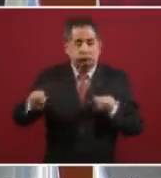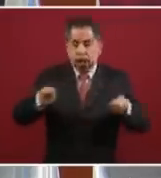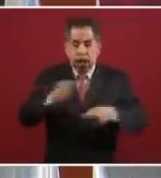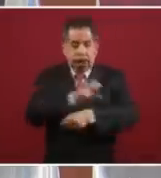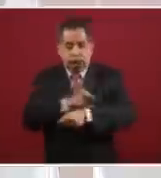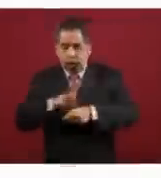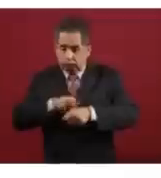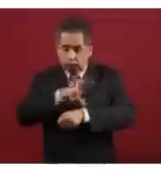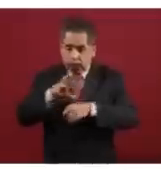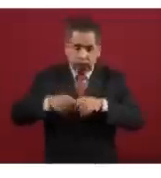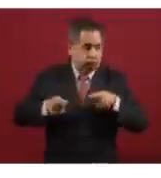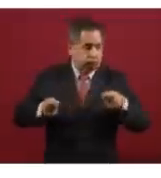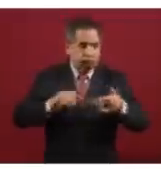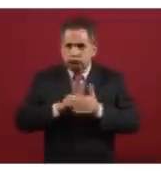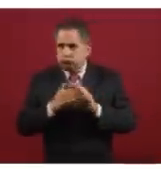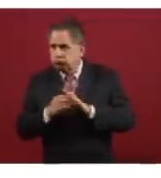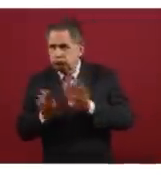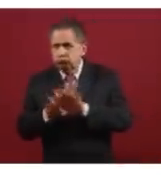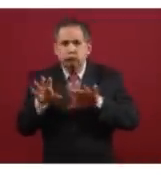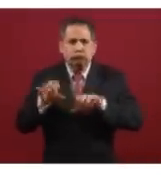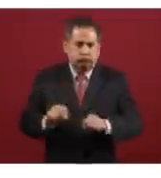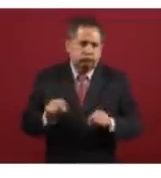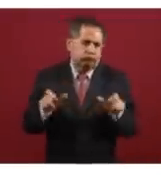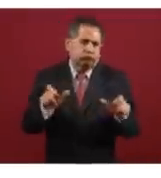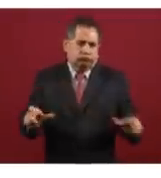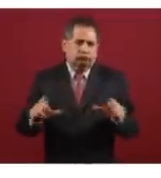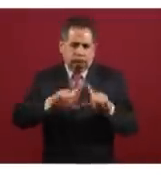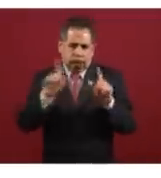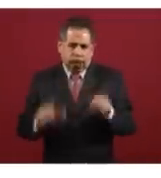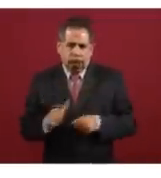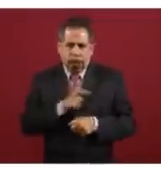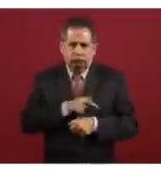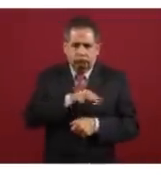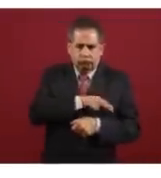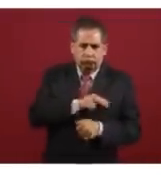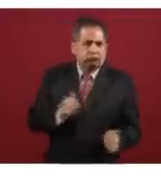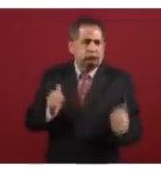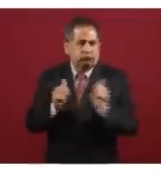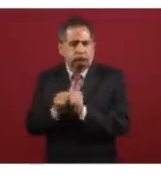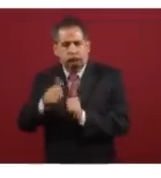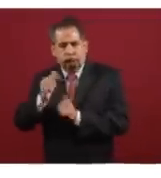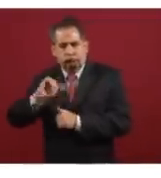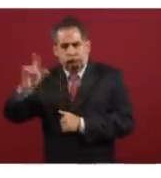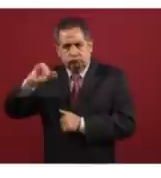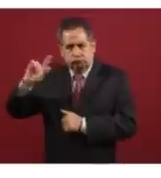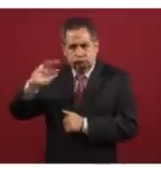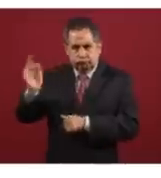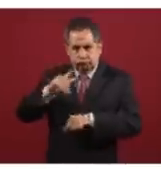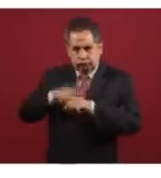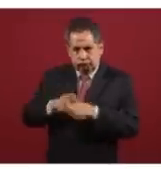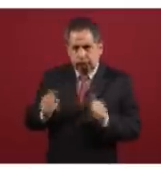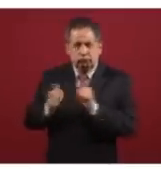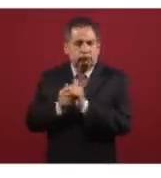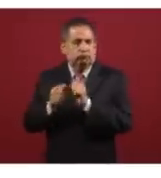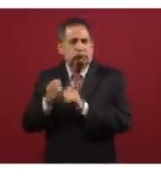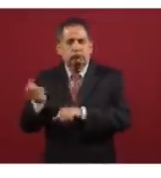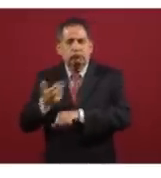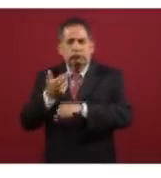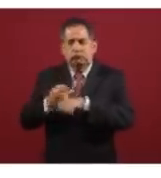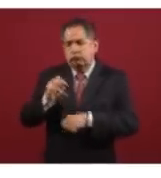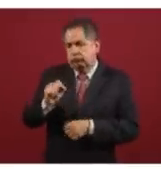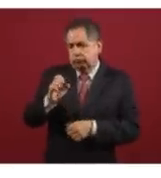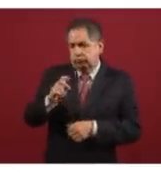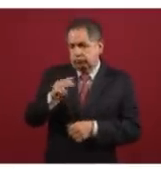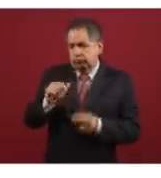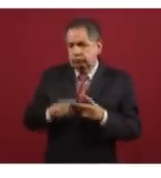los operativos de la Guardia Nacional con otras autoridades federales, como es la Secretaría de la Defensa y